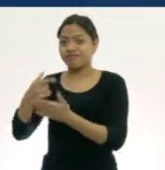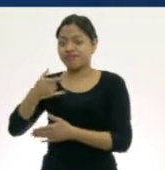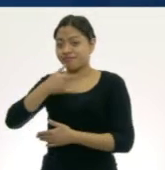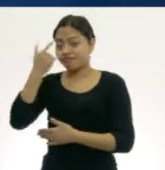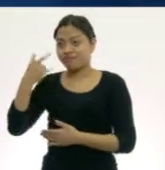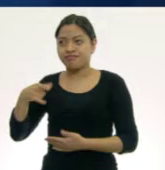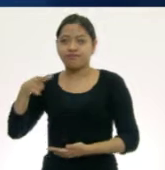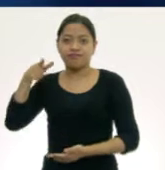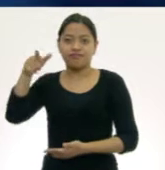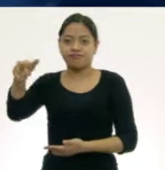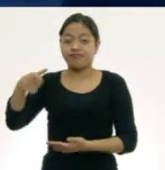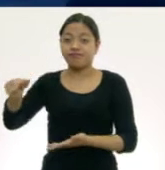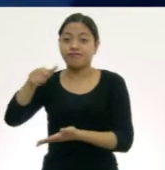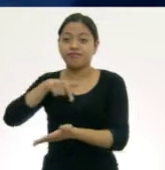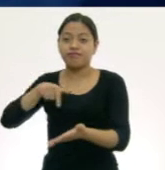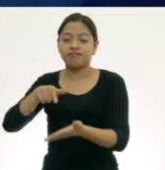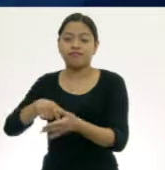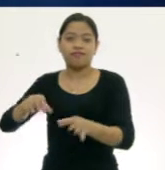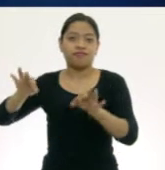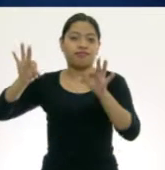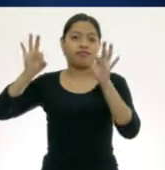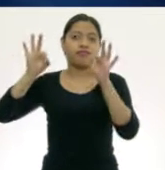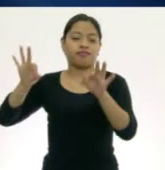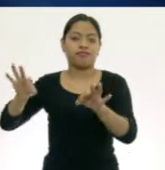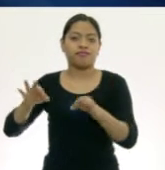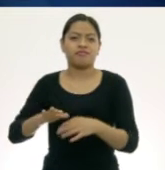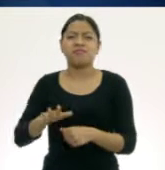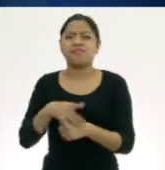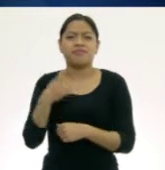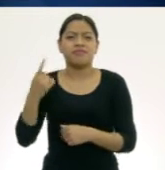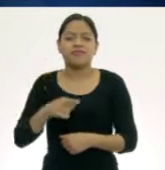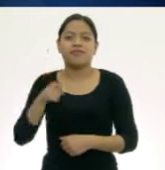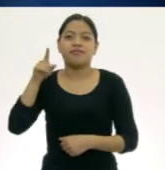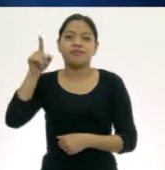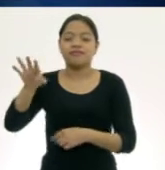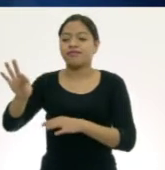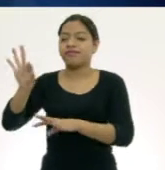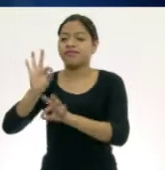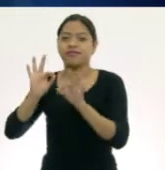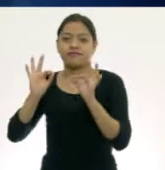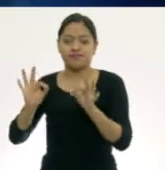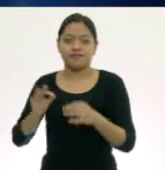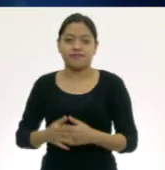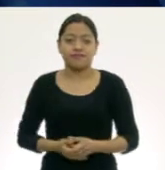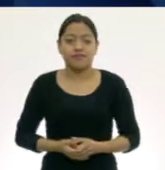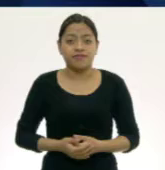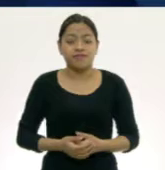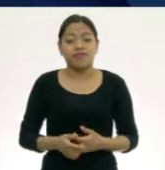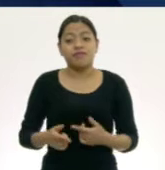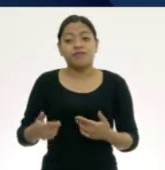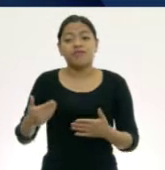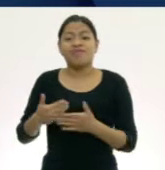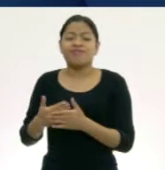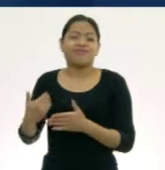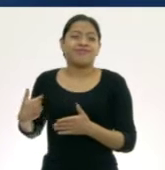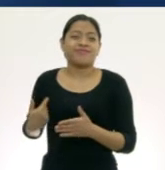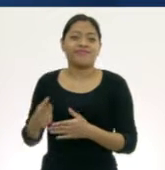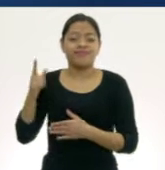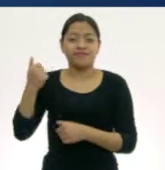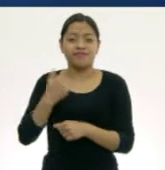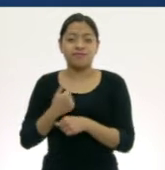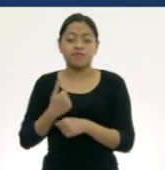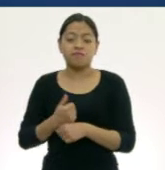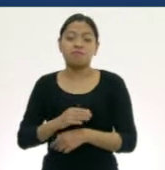era apenas el vestido adecuado por el simple hecho de ser el elegido. No hace mucho tiempo, mi abuelo estaba